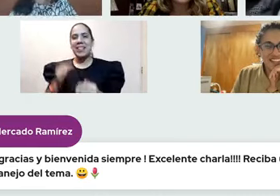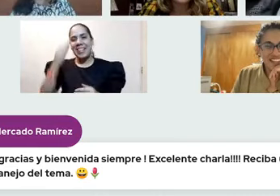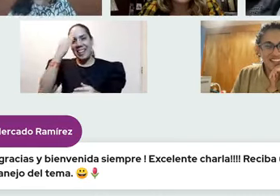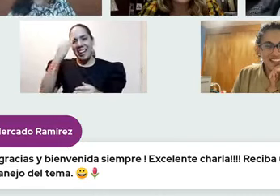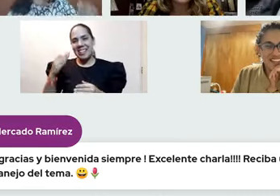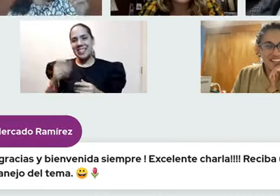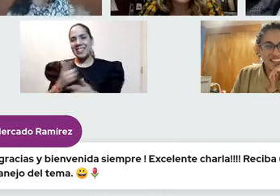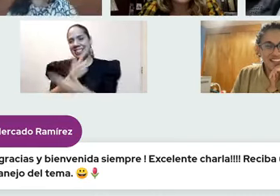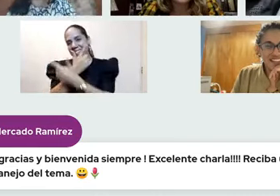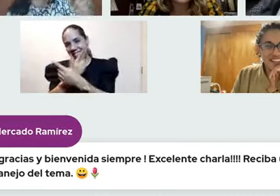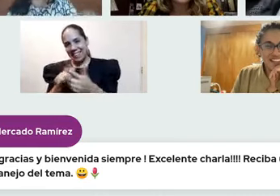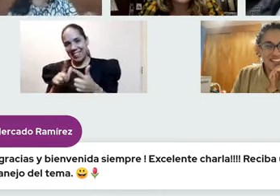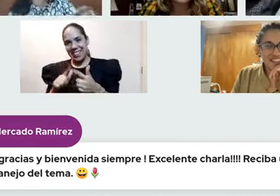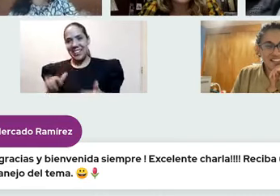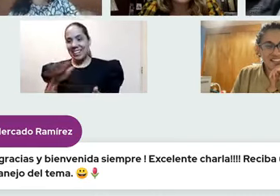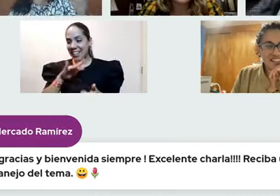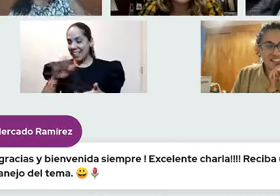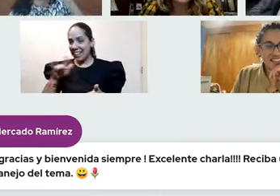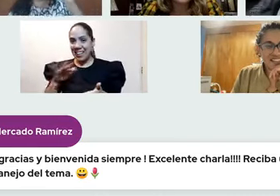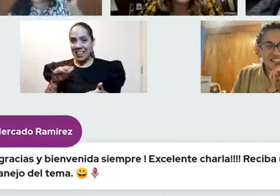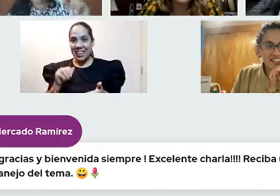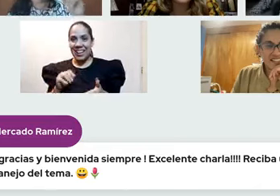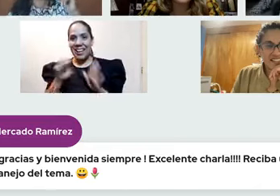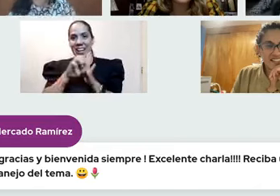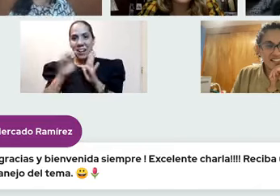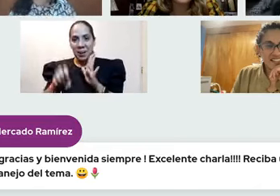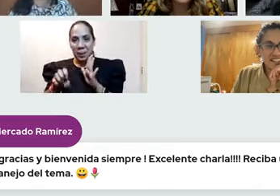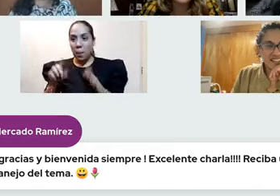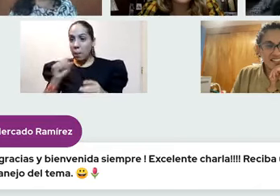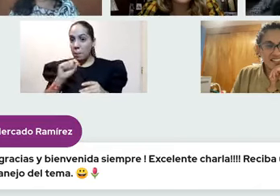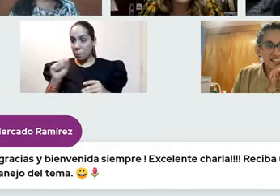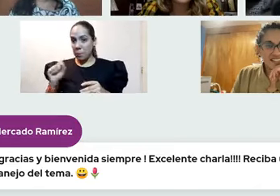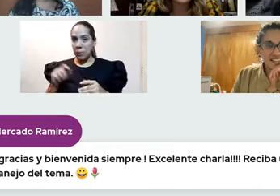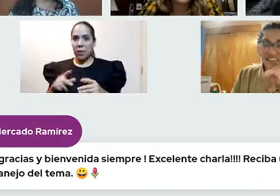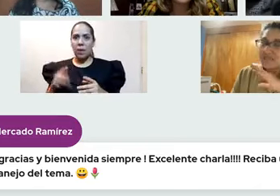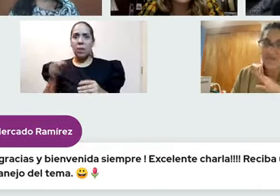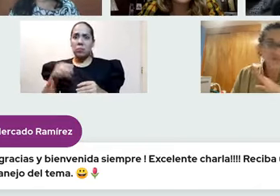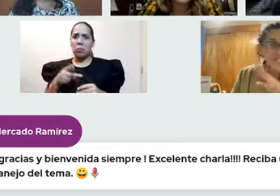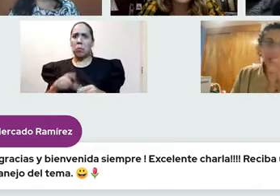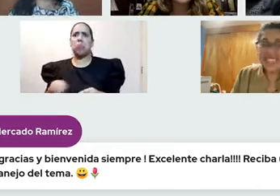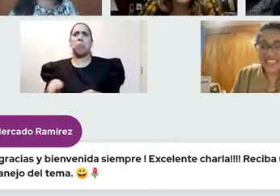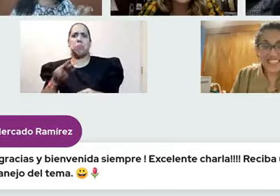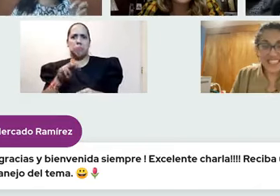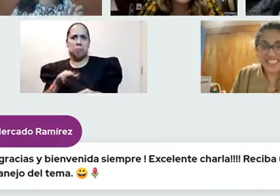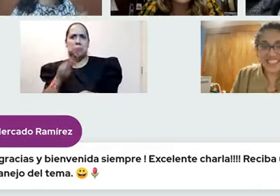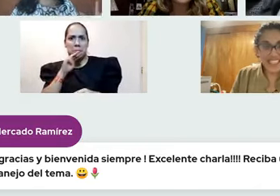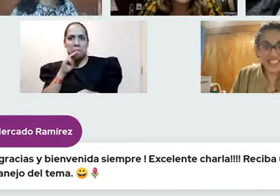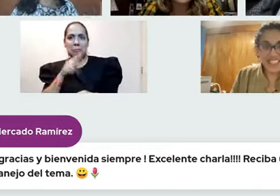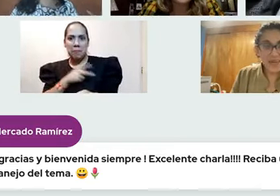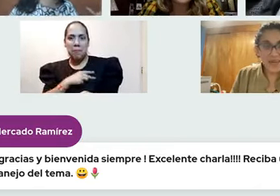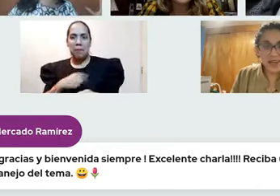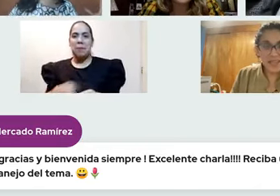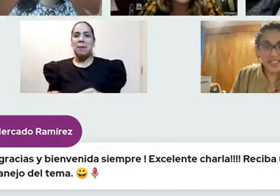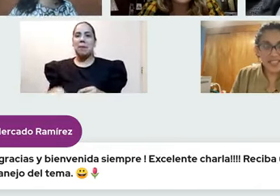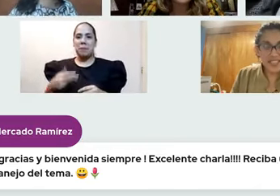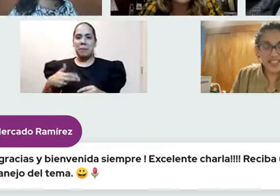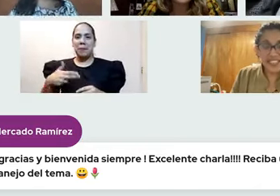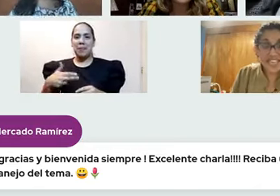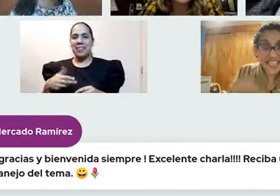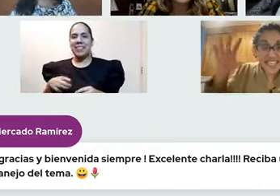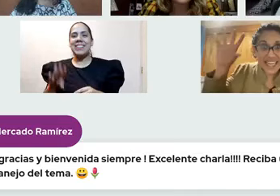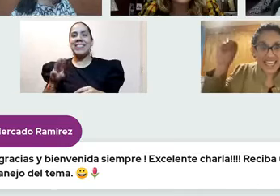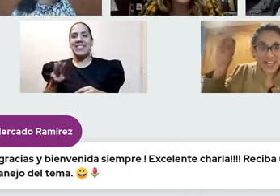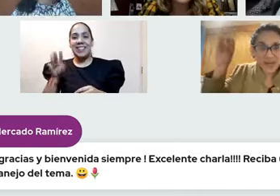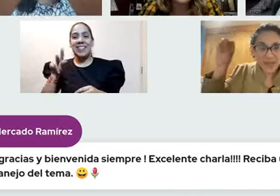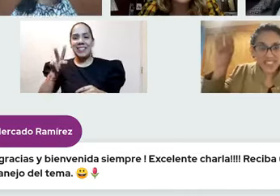aquí rápidamente, mi mamá tiene 82 años y bien que se mete a los medios de comunicación Qué electrónicos, maravilla.